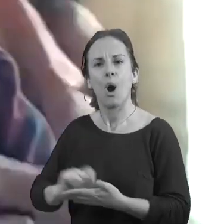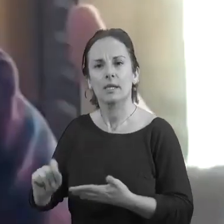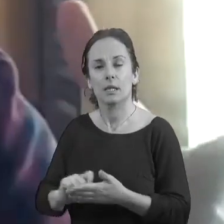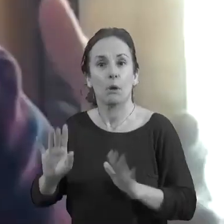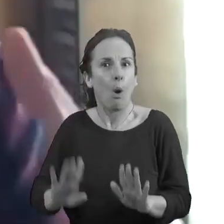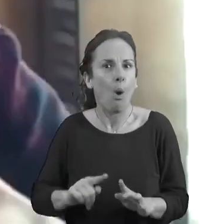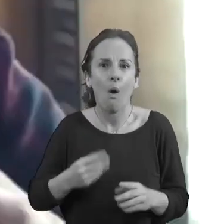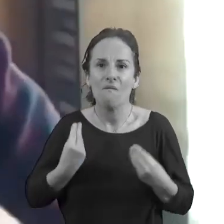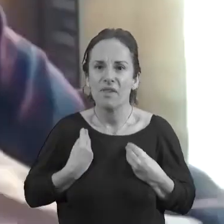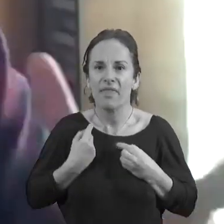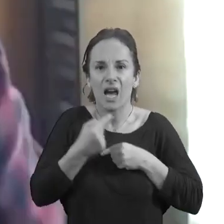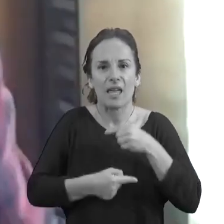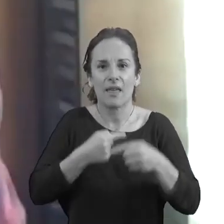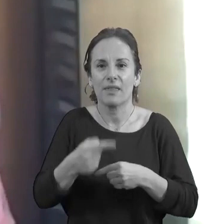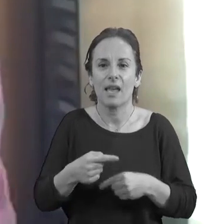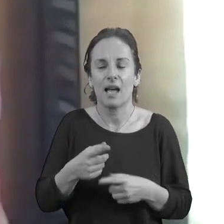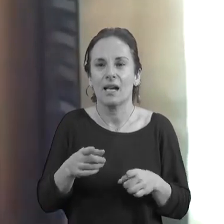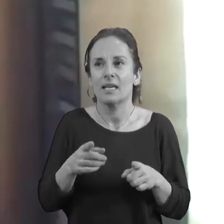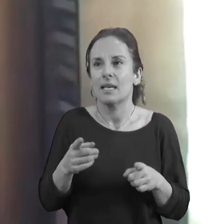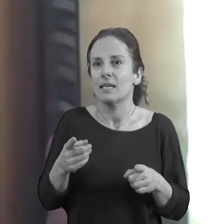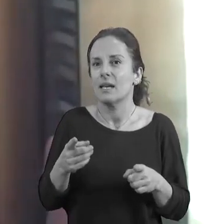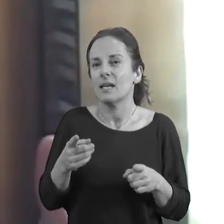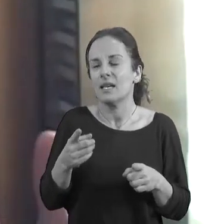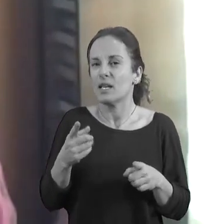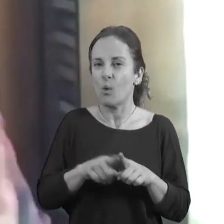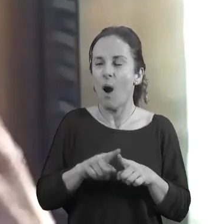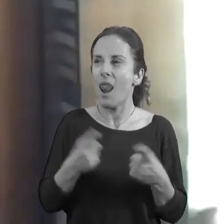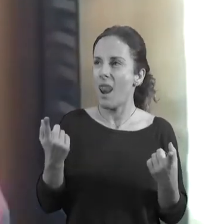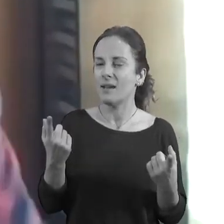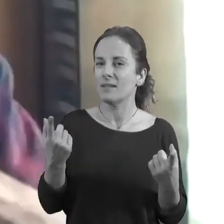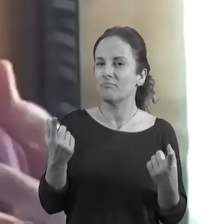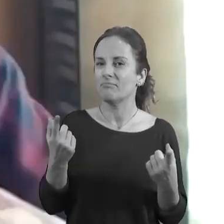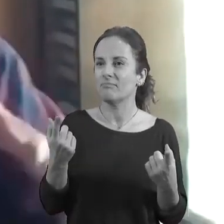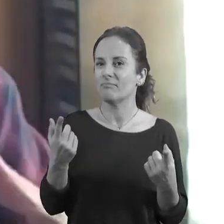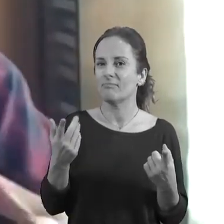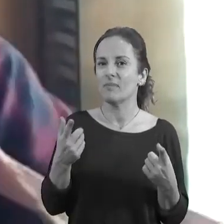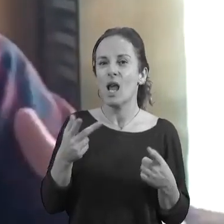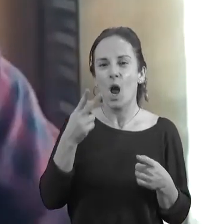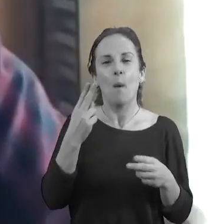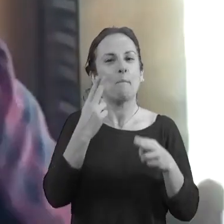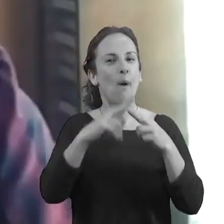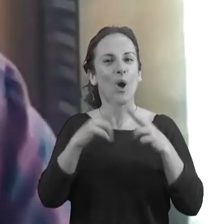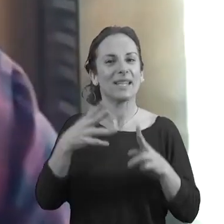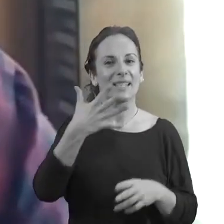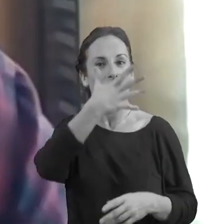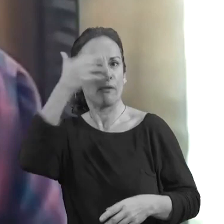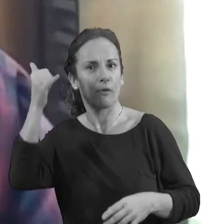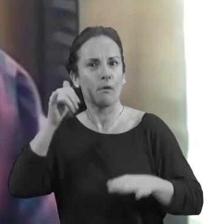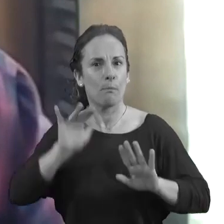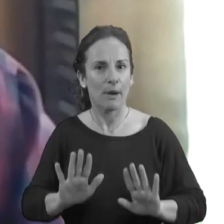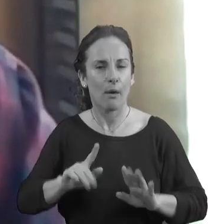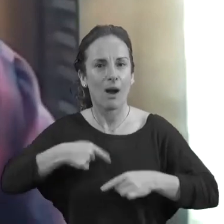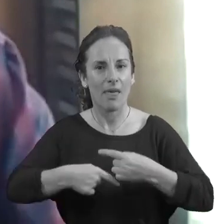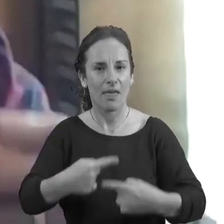vida hace estas micropolíticas más o menos conscientes, bueno, de que intentan ir en la línea de la transformación social, ¿no?